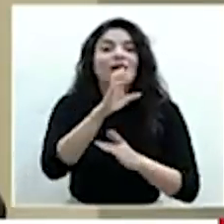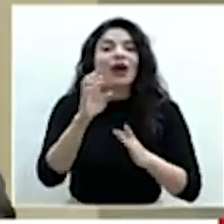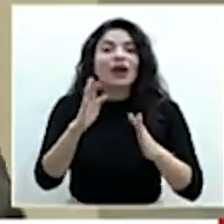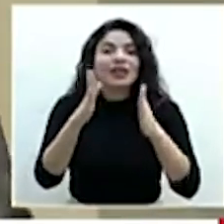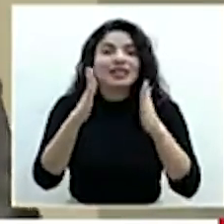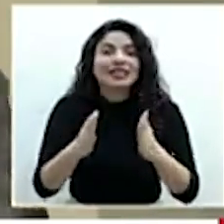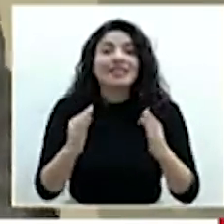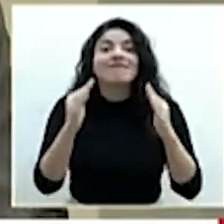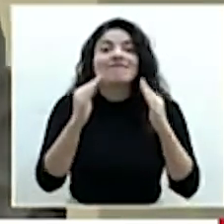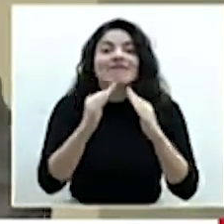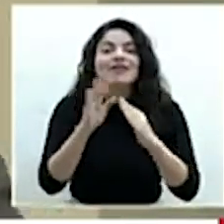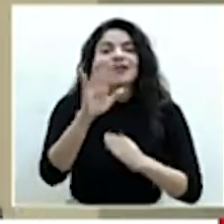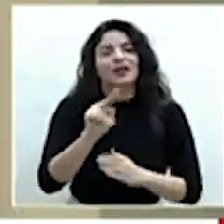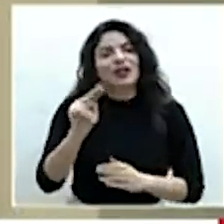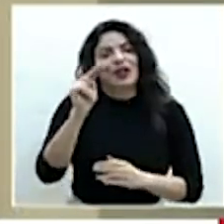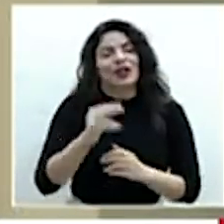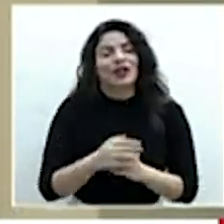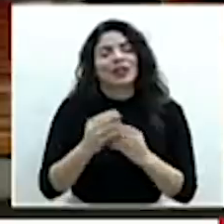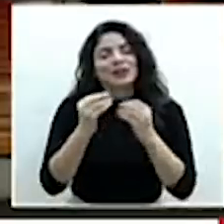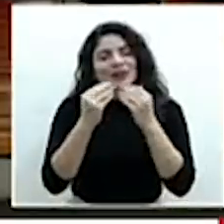costarricenses de la zona norte. Muchas gracias.